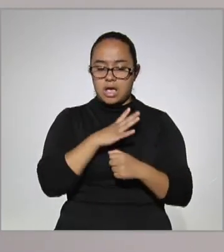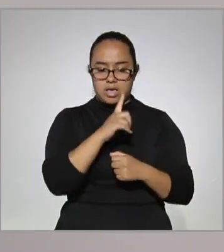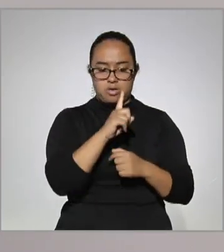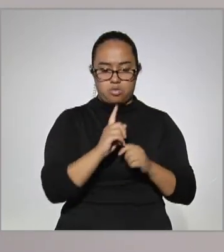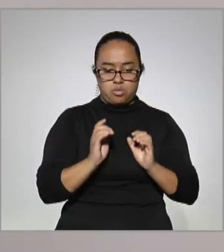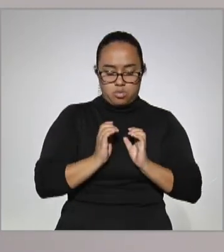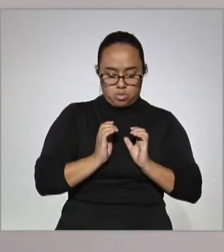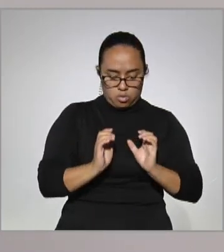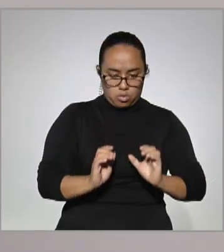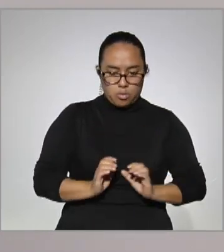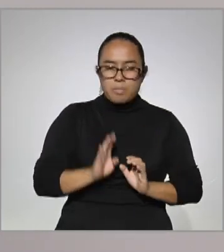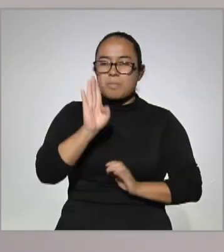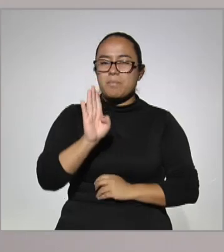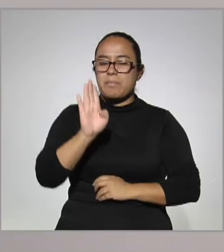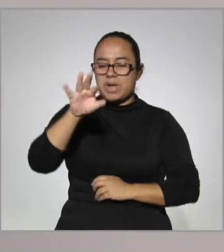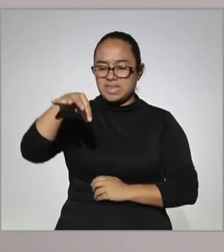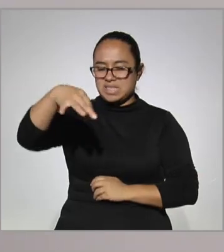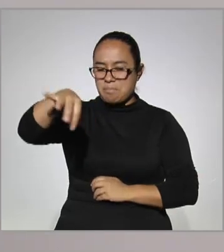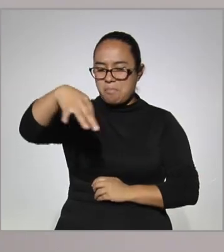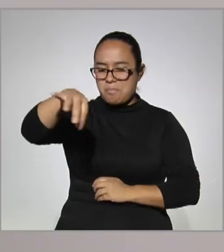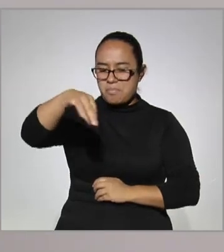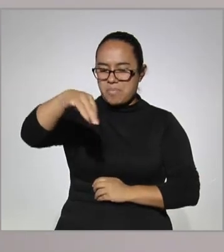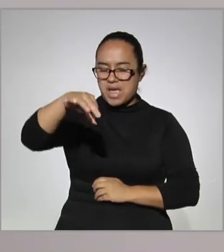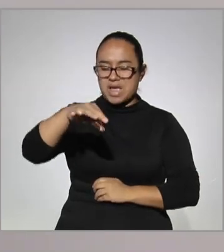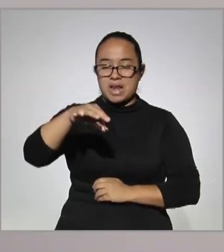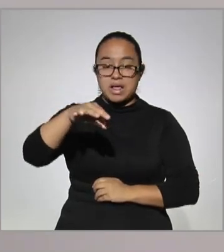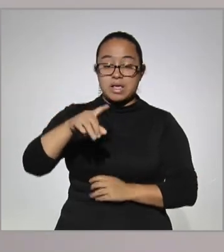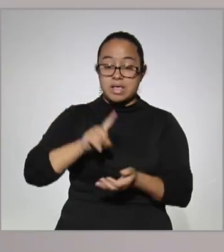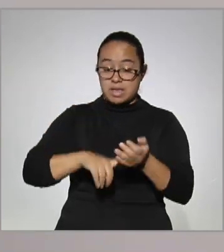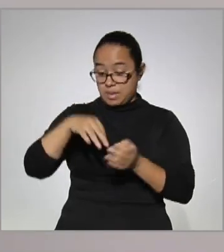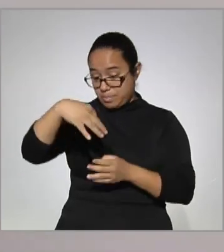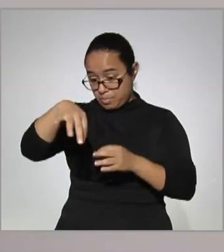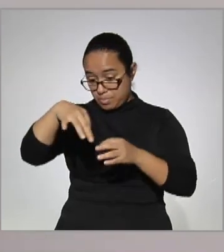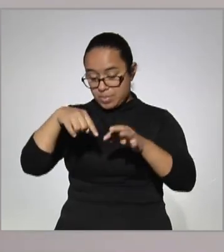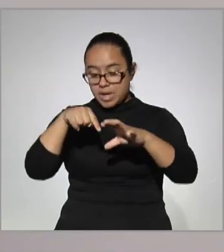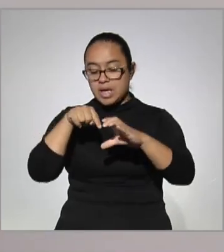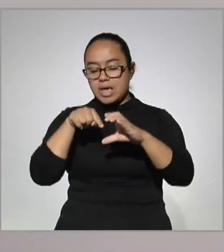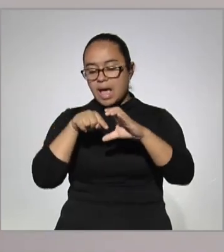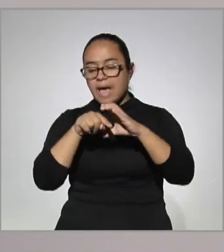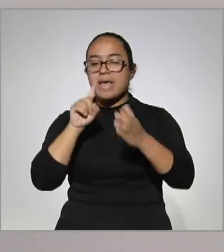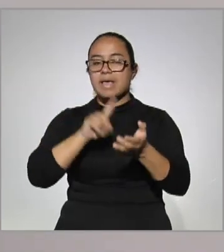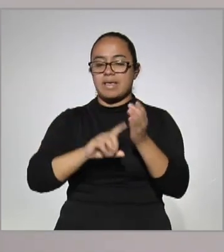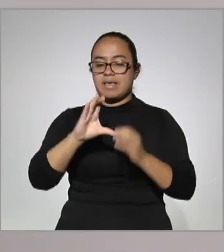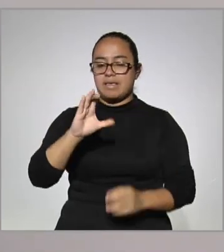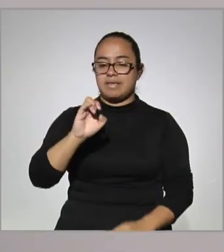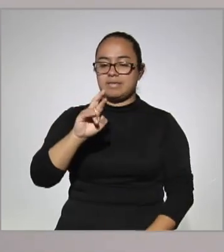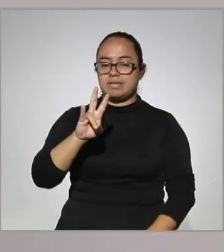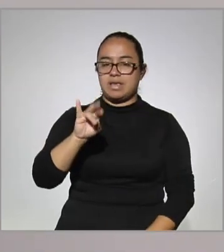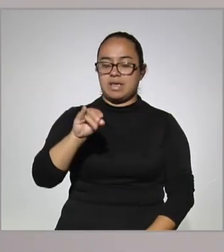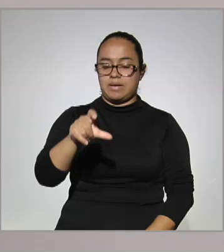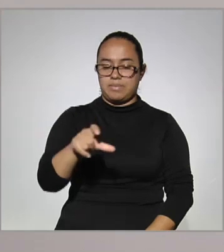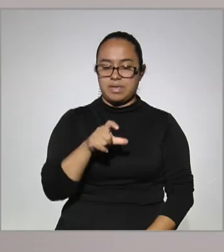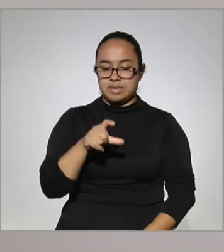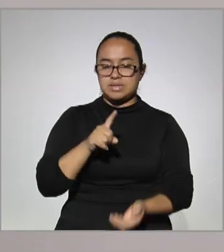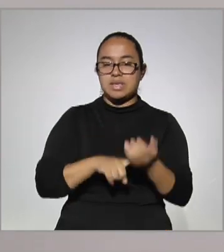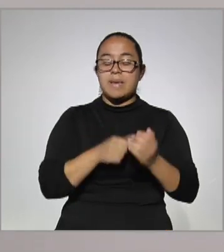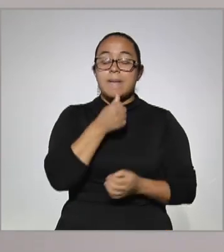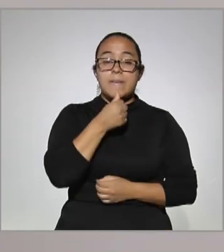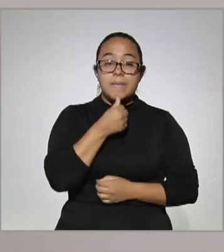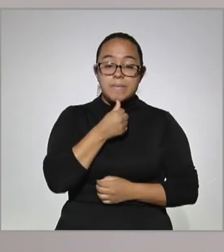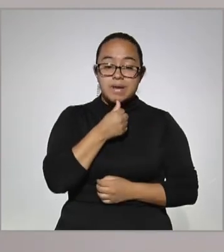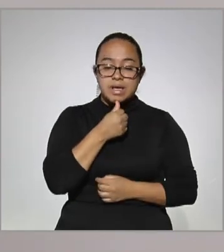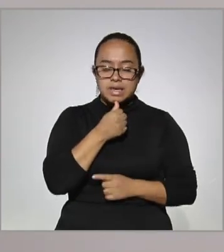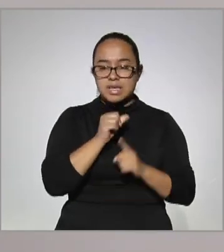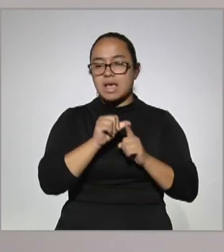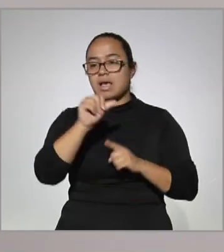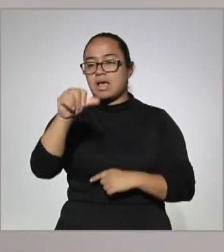es una forma de una pera, y la parte inferior de esa pera es el cervix, que es la entrada del conducto de la vagina hacia lo que es la